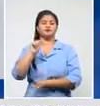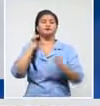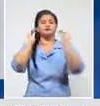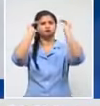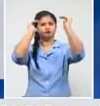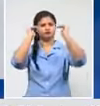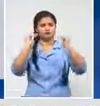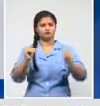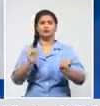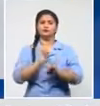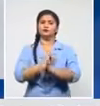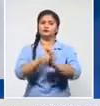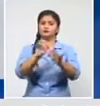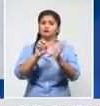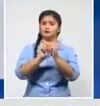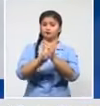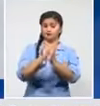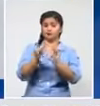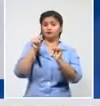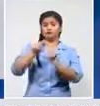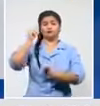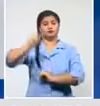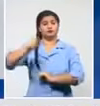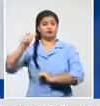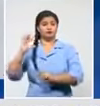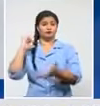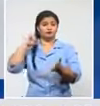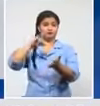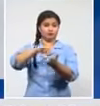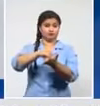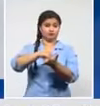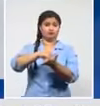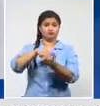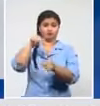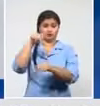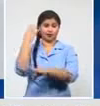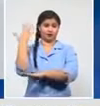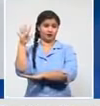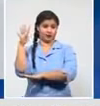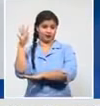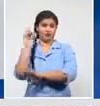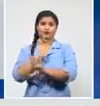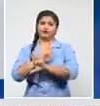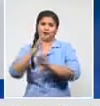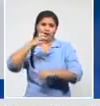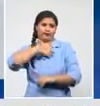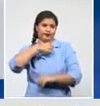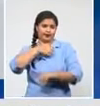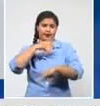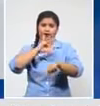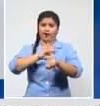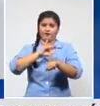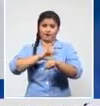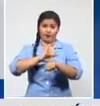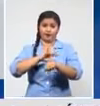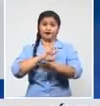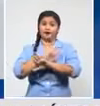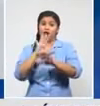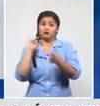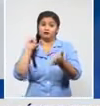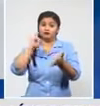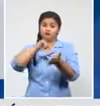que llegaron del exterior, venían incubando la enfermedad y en el momento de su arribo o al 5.º